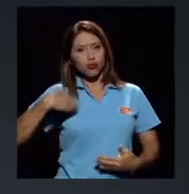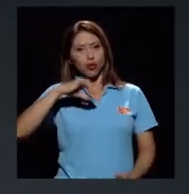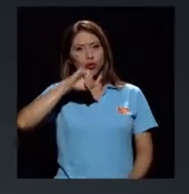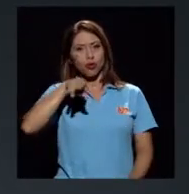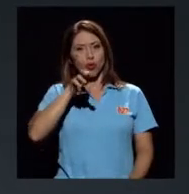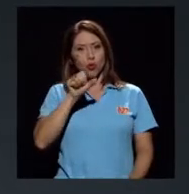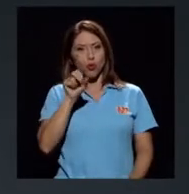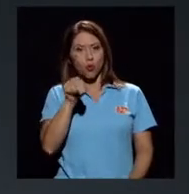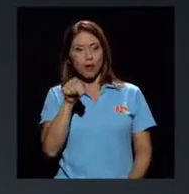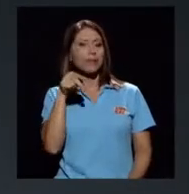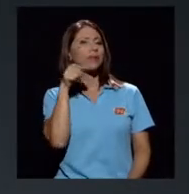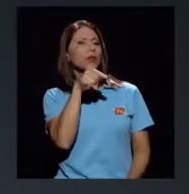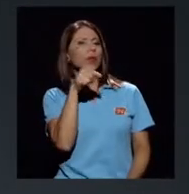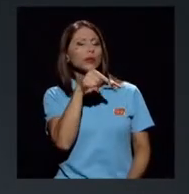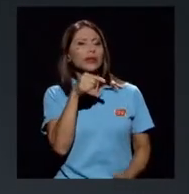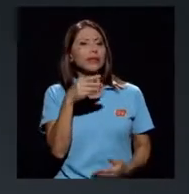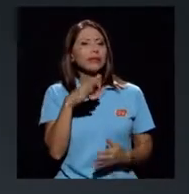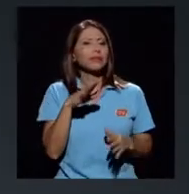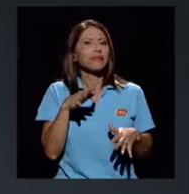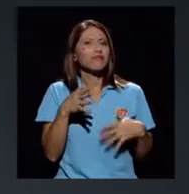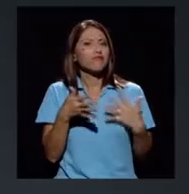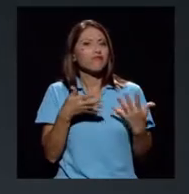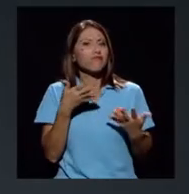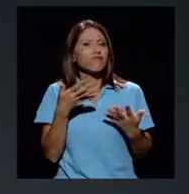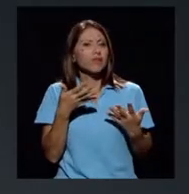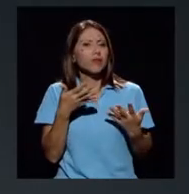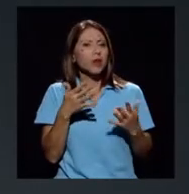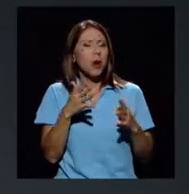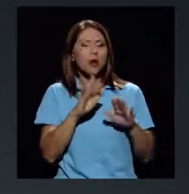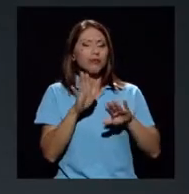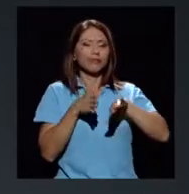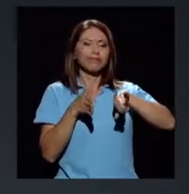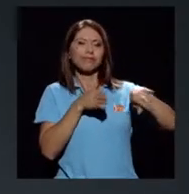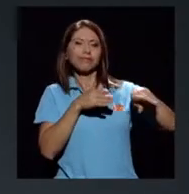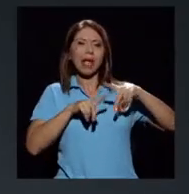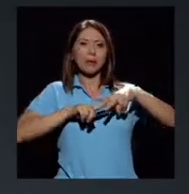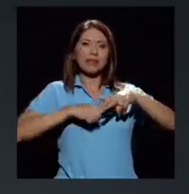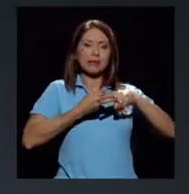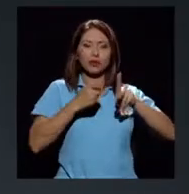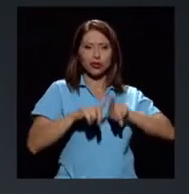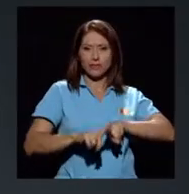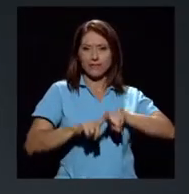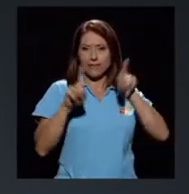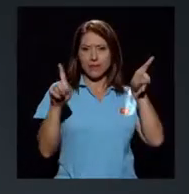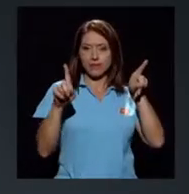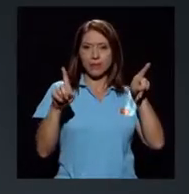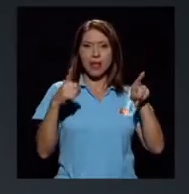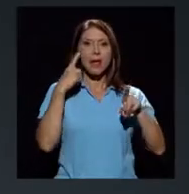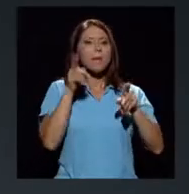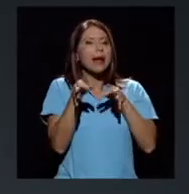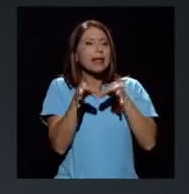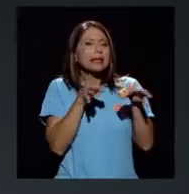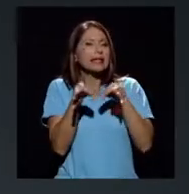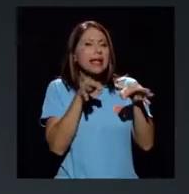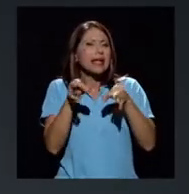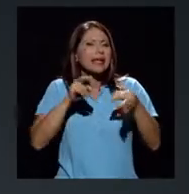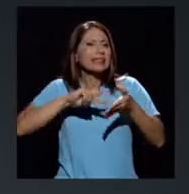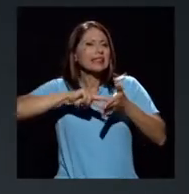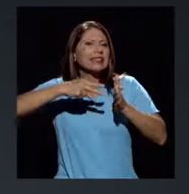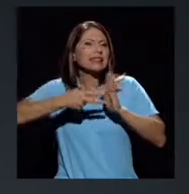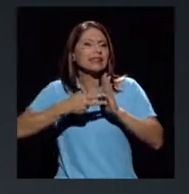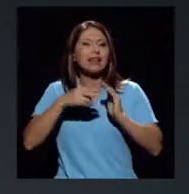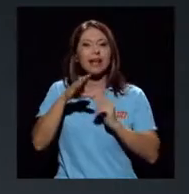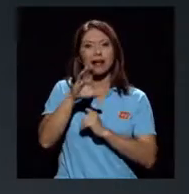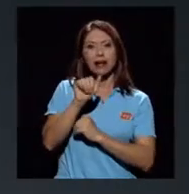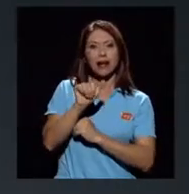se acercó usted a los... O tal vez empecemos por otra cosa. Empecemos para aclarar qué es café y verde,